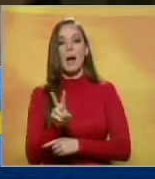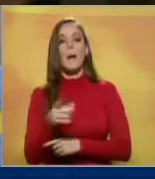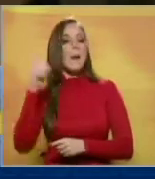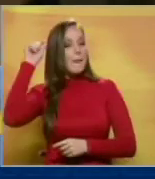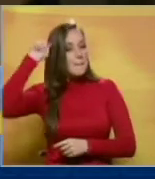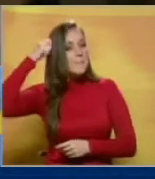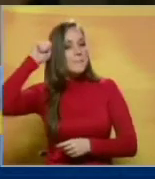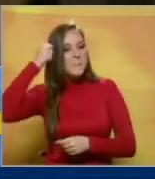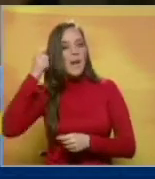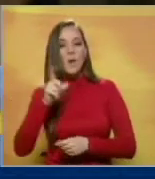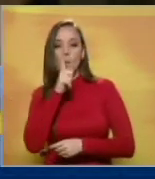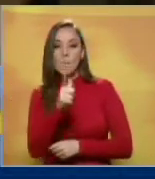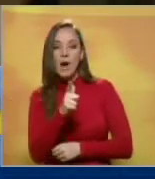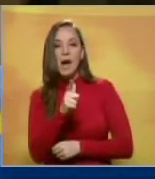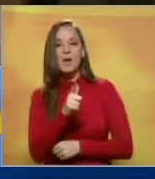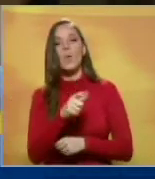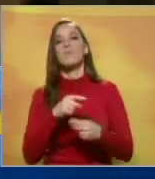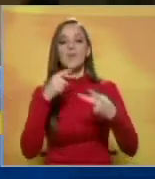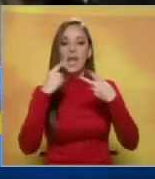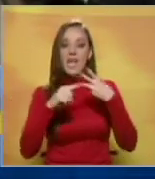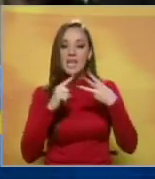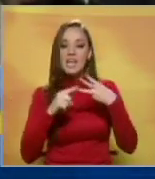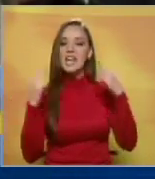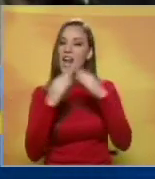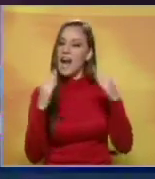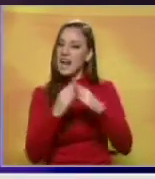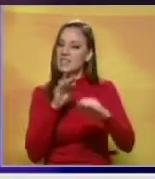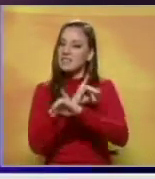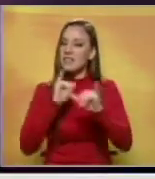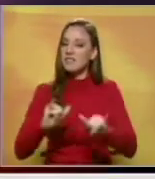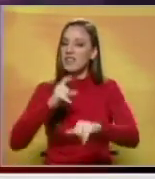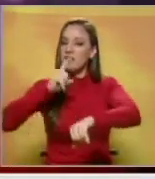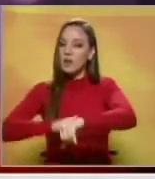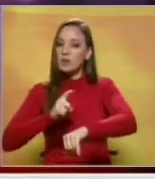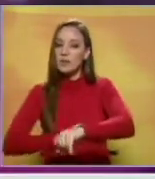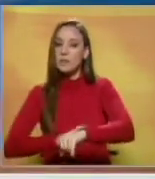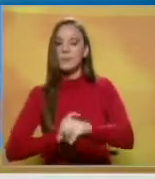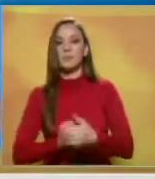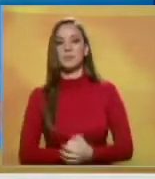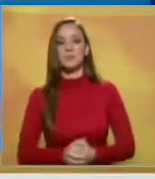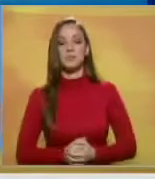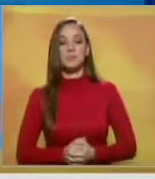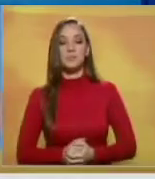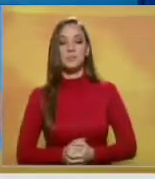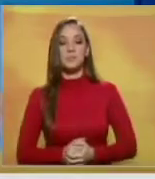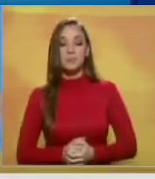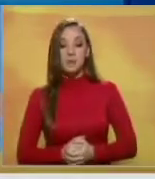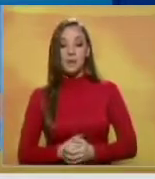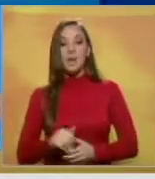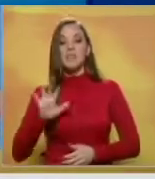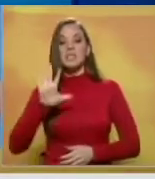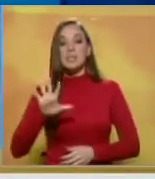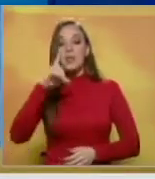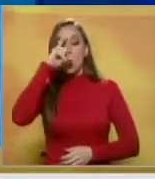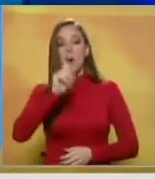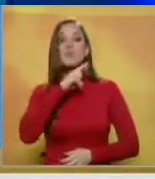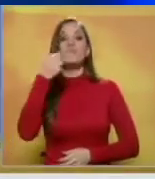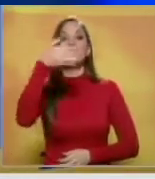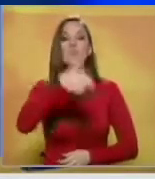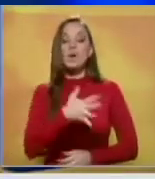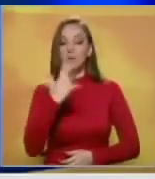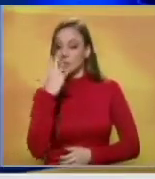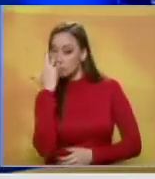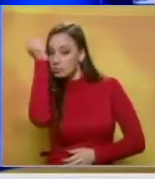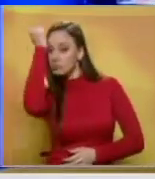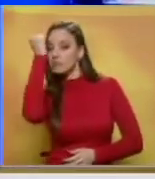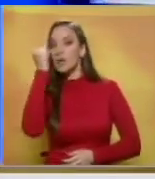malo de mariana rondón y la casa del fin de los tiempos de alejandro y dale a cinco años del fallecimiento del rey del pop